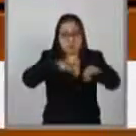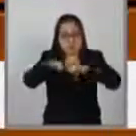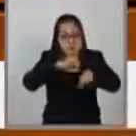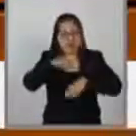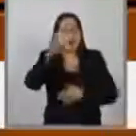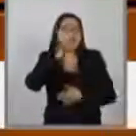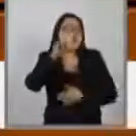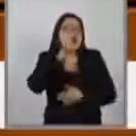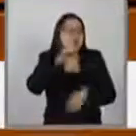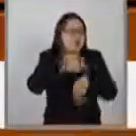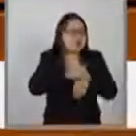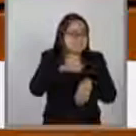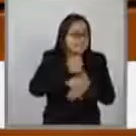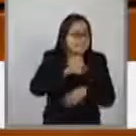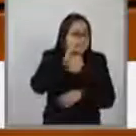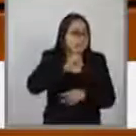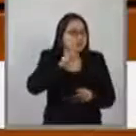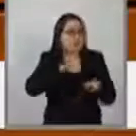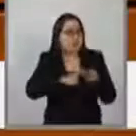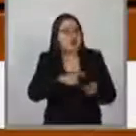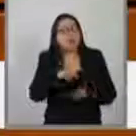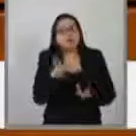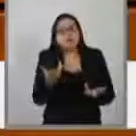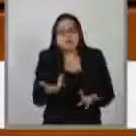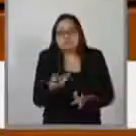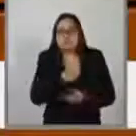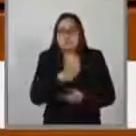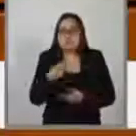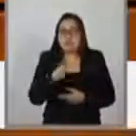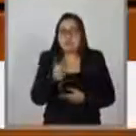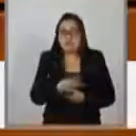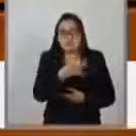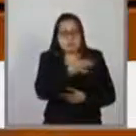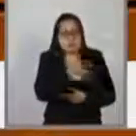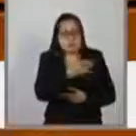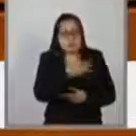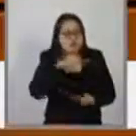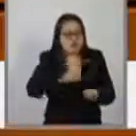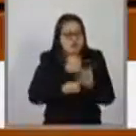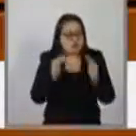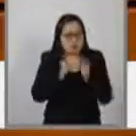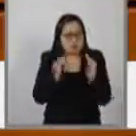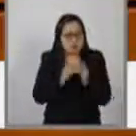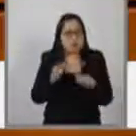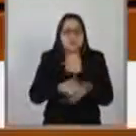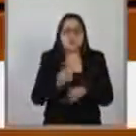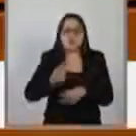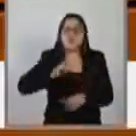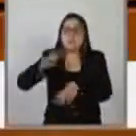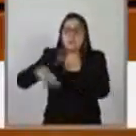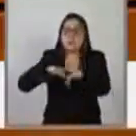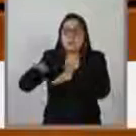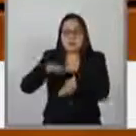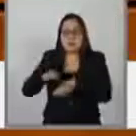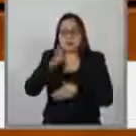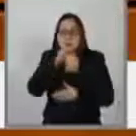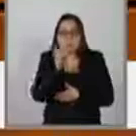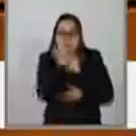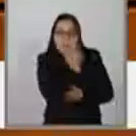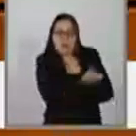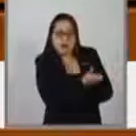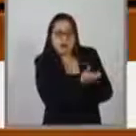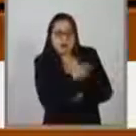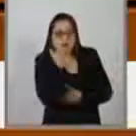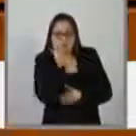campesinas, amigas, que han tenido que dejar ya a sus niños en sus casas porque tienen que salir a trabajar y no pueden dar una aportación